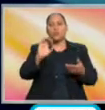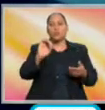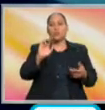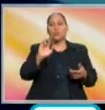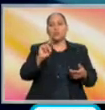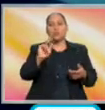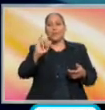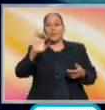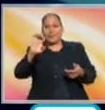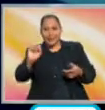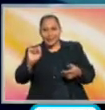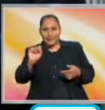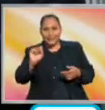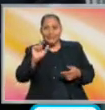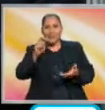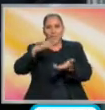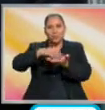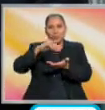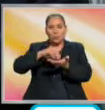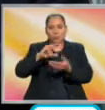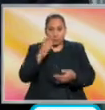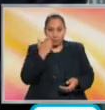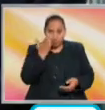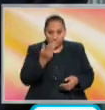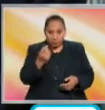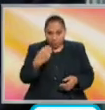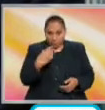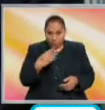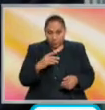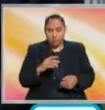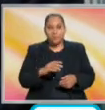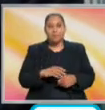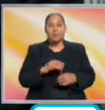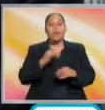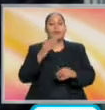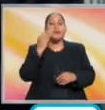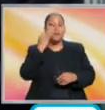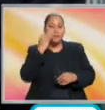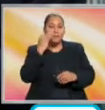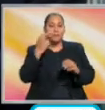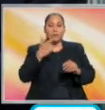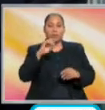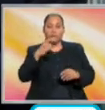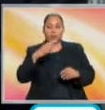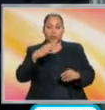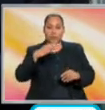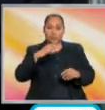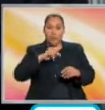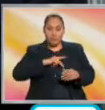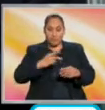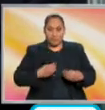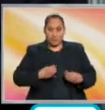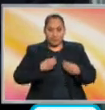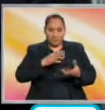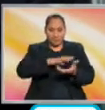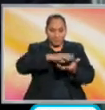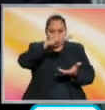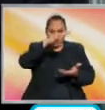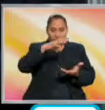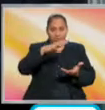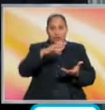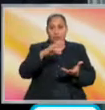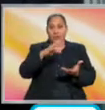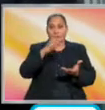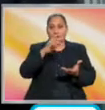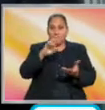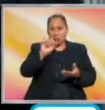O sea, si hay manera de que Google, por así decirlo, recopile nuestros datos, o de que no lo haga, o en todo caso que lo autoricemos, o le digamos, sabes